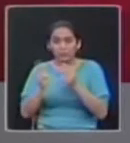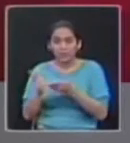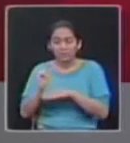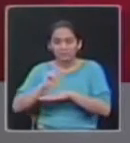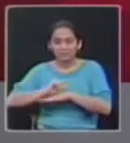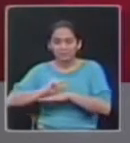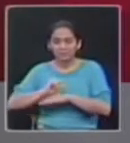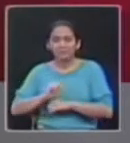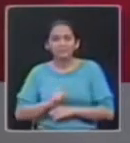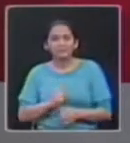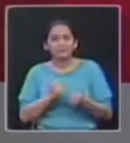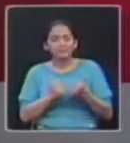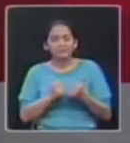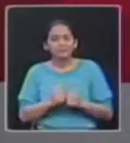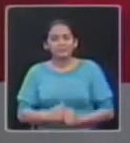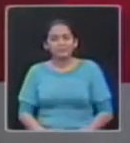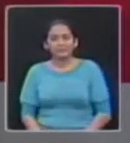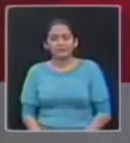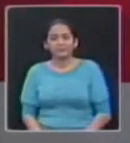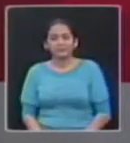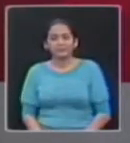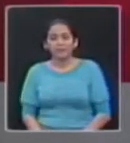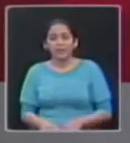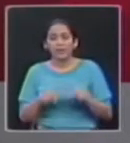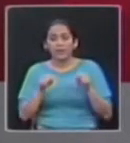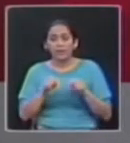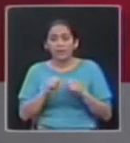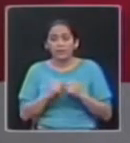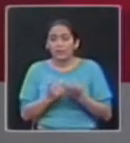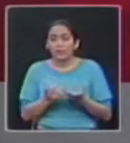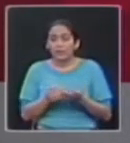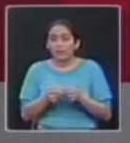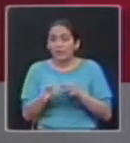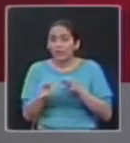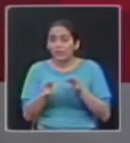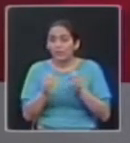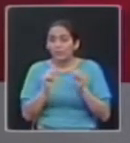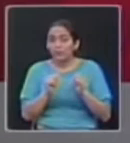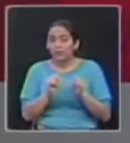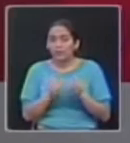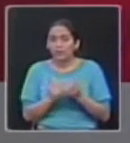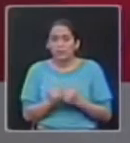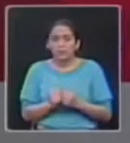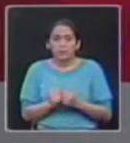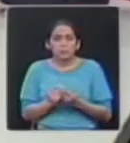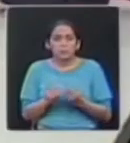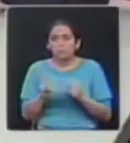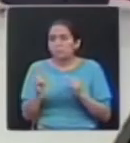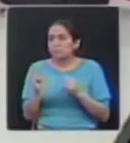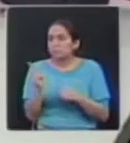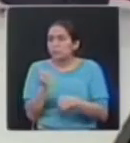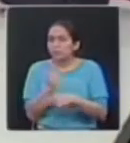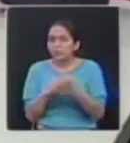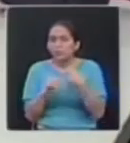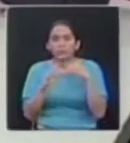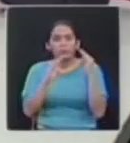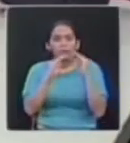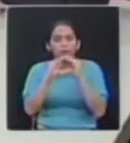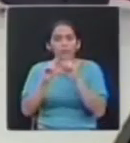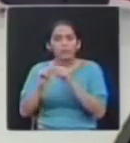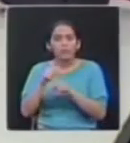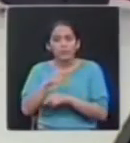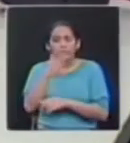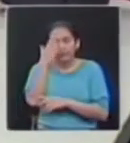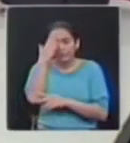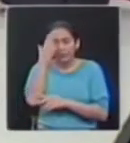que Plusvalía maneja también, amigos televidentes, marketing digital inmobiliario. Y analizando un poco los datos que ustedes tienen, porque